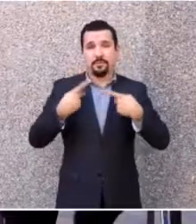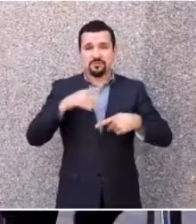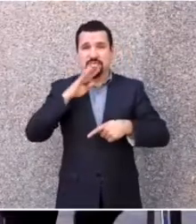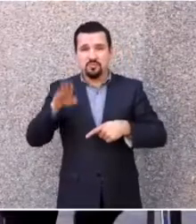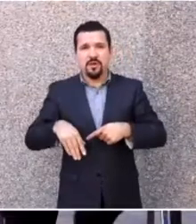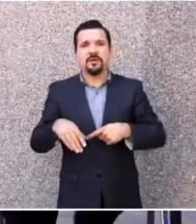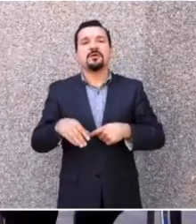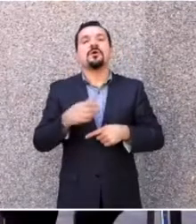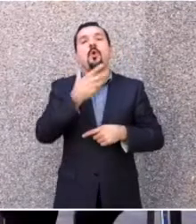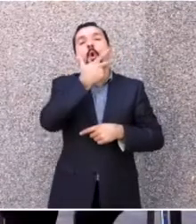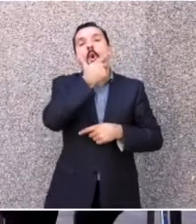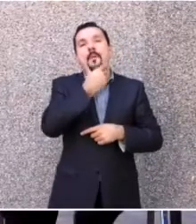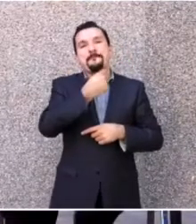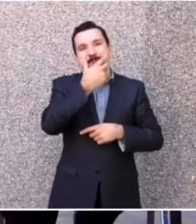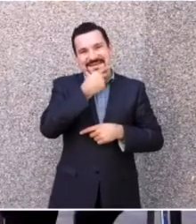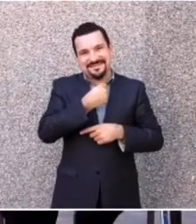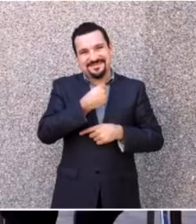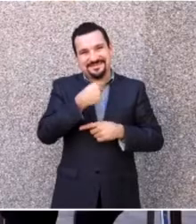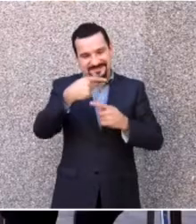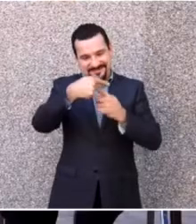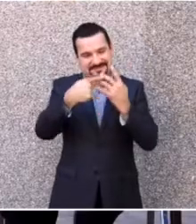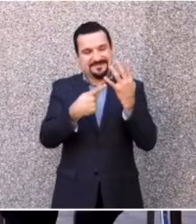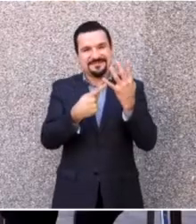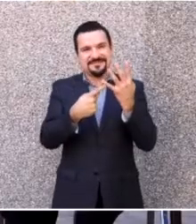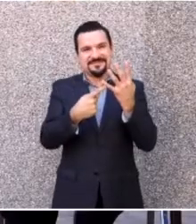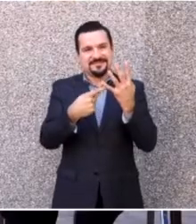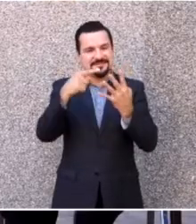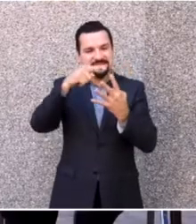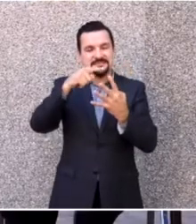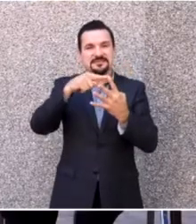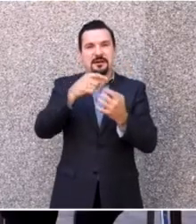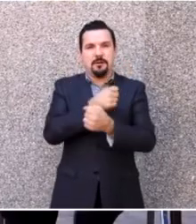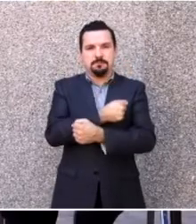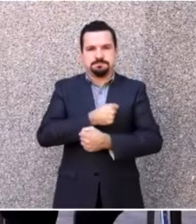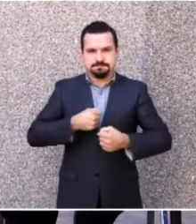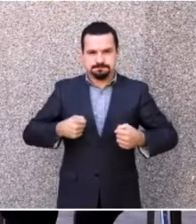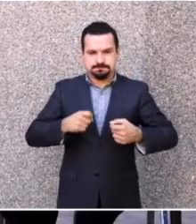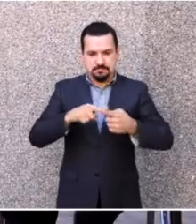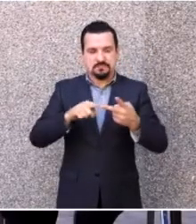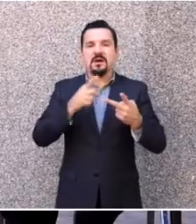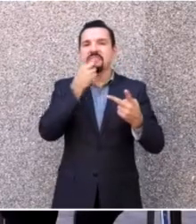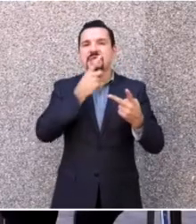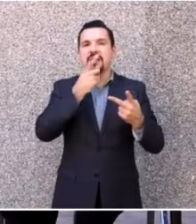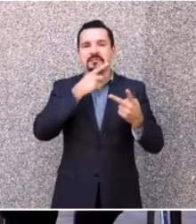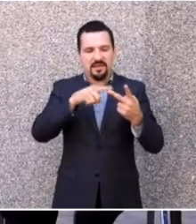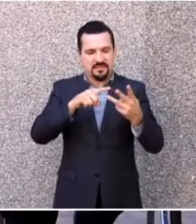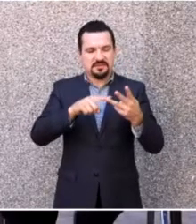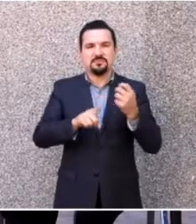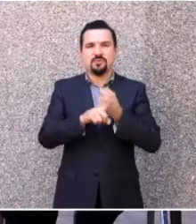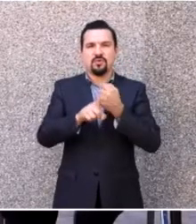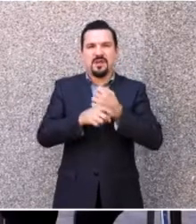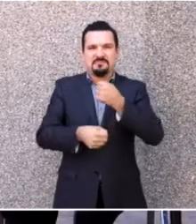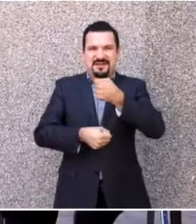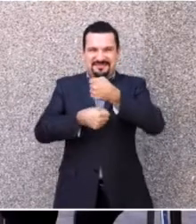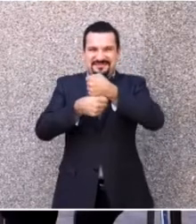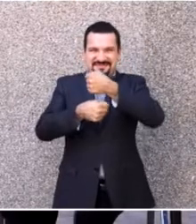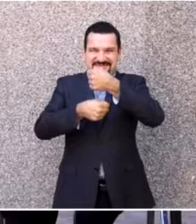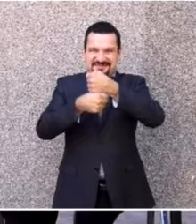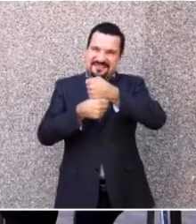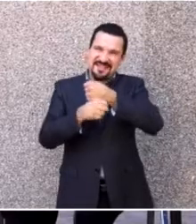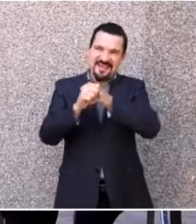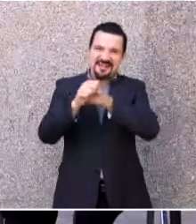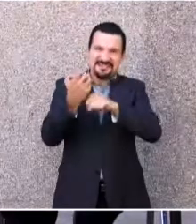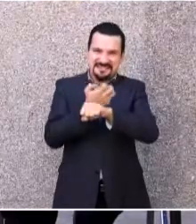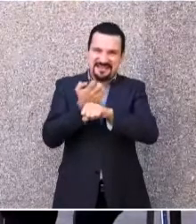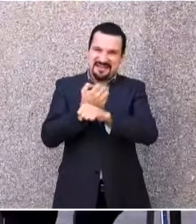varones que tienen factores de riesgo como obesidad, diabetes, hipertensión. Esa población es de alto